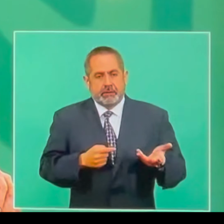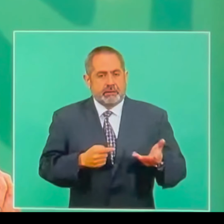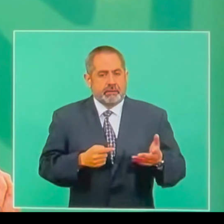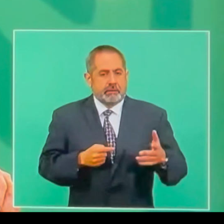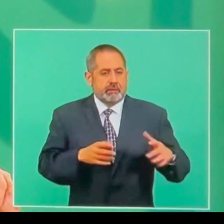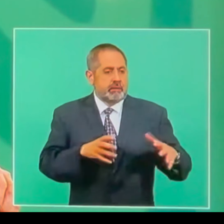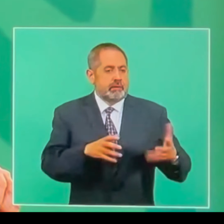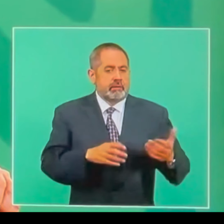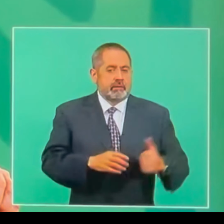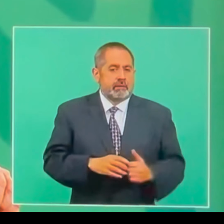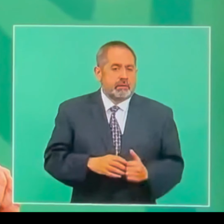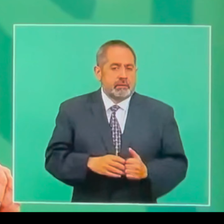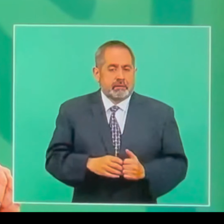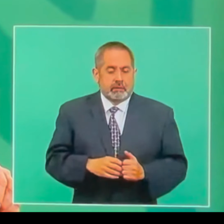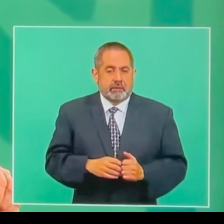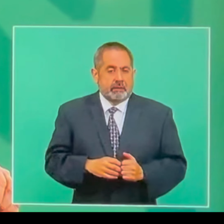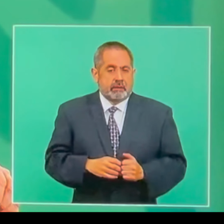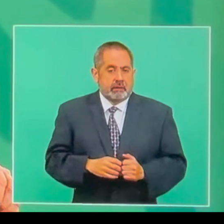orgánicos,